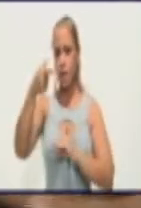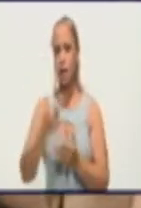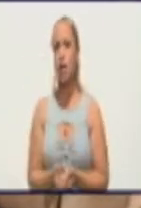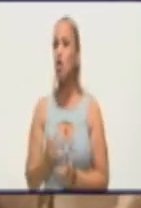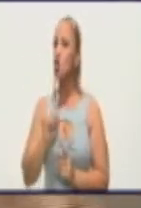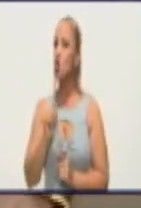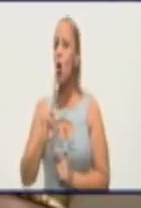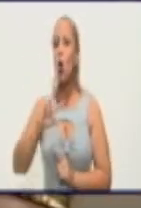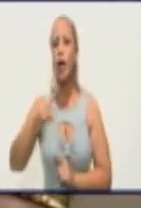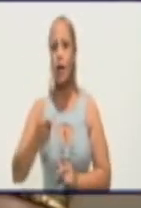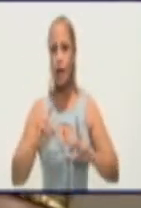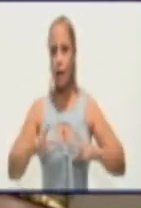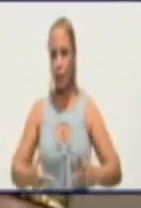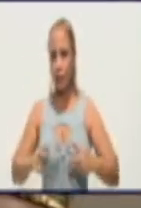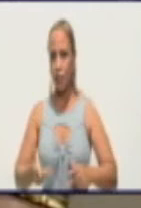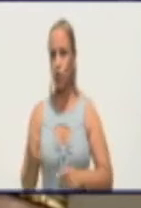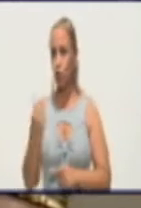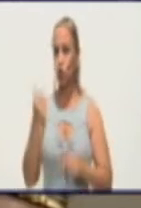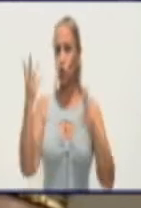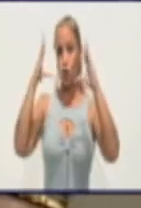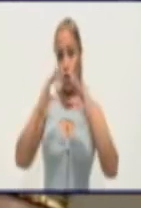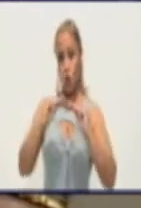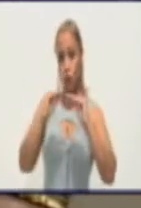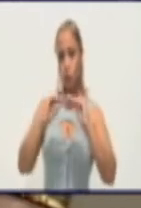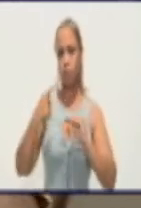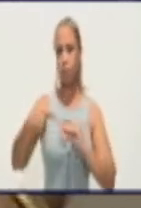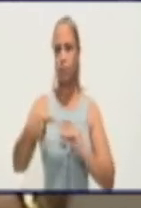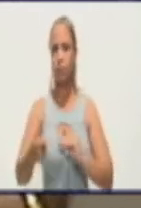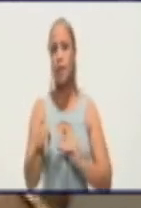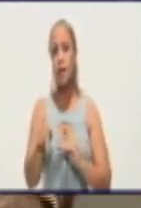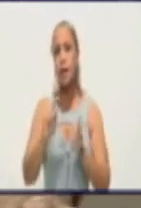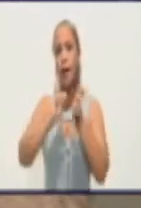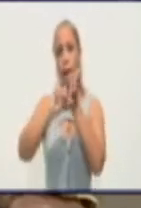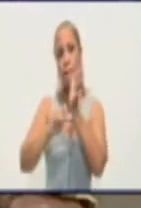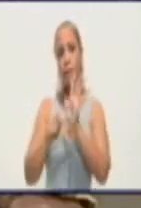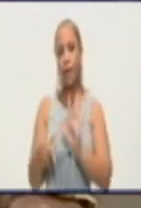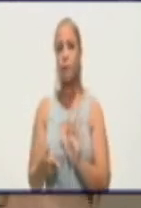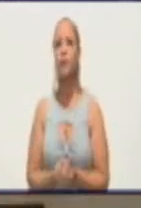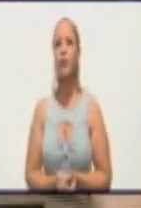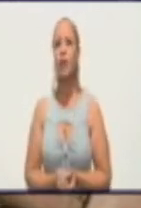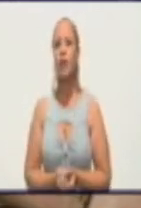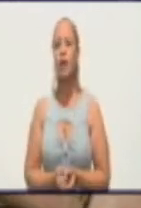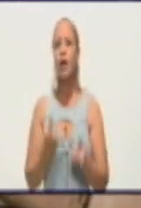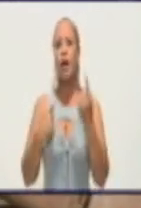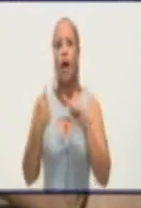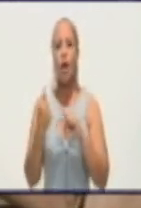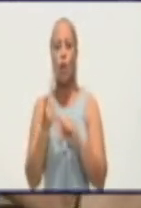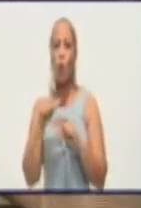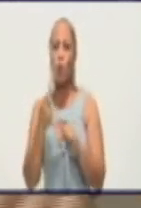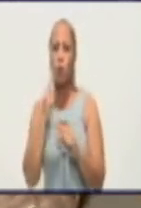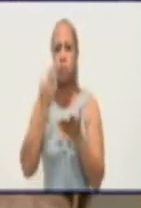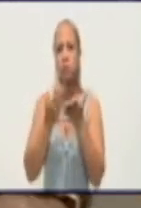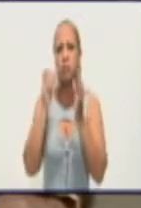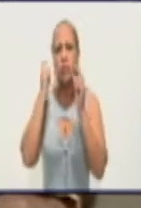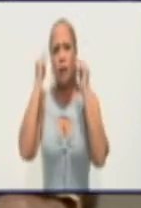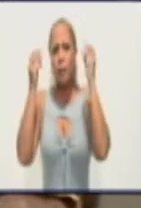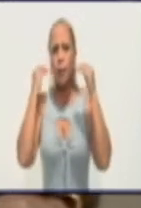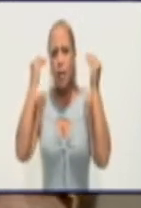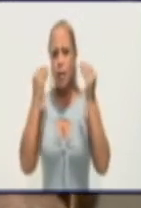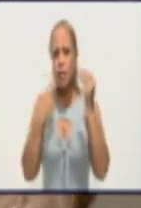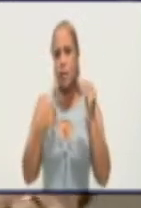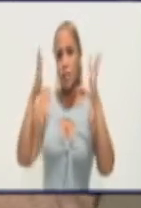repetir dos noches seguidas esa es la premisa algunos lo han interpretado si se afecta una noche al otro día no se afecta no es así es no